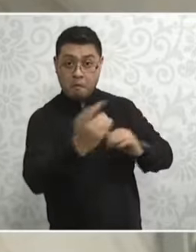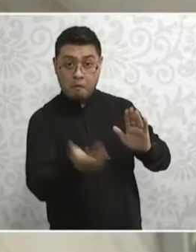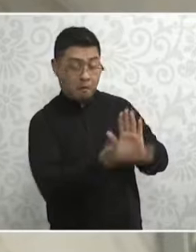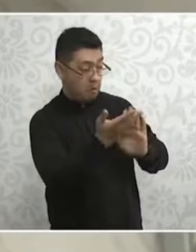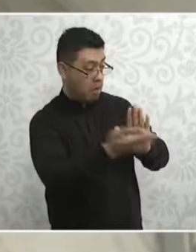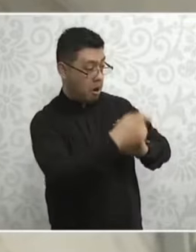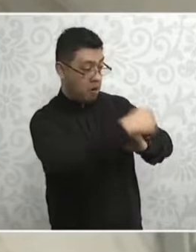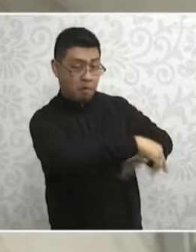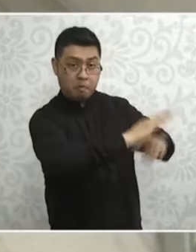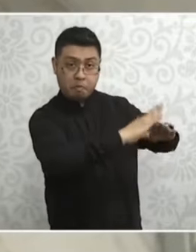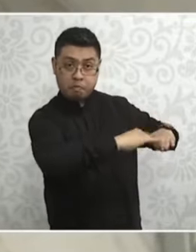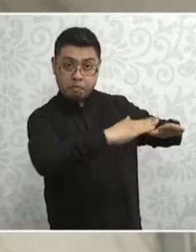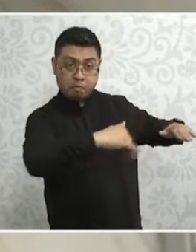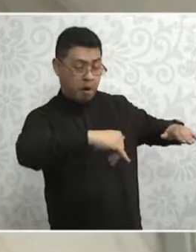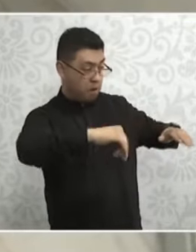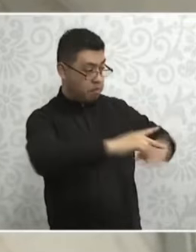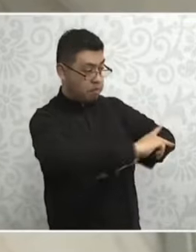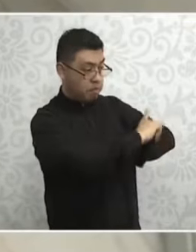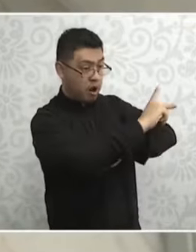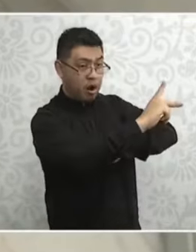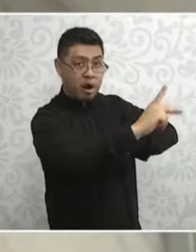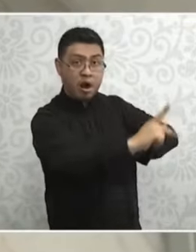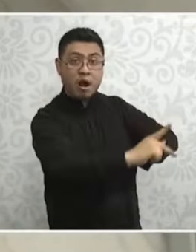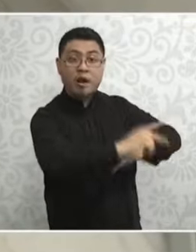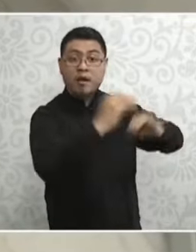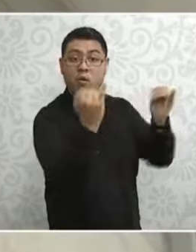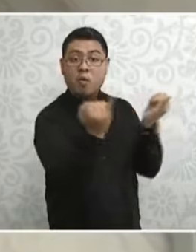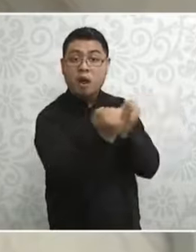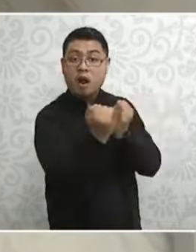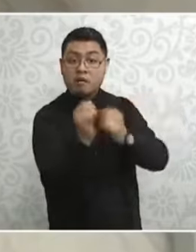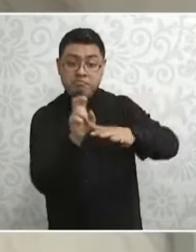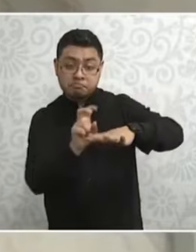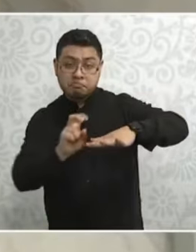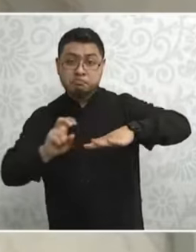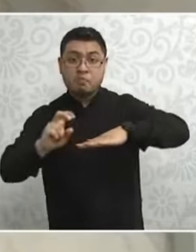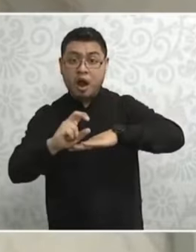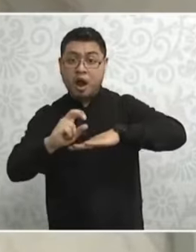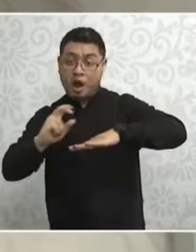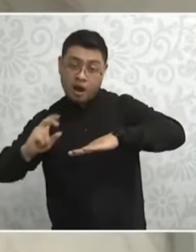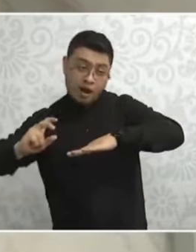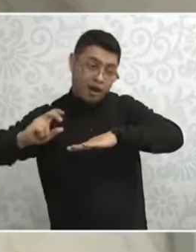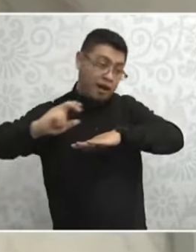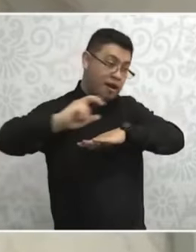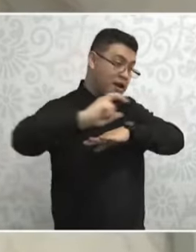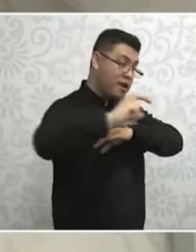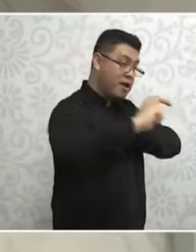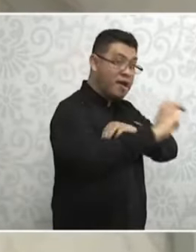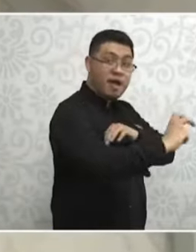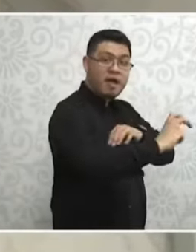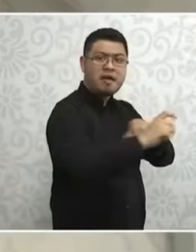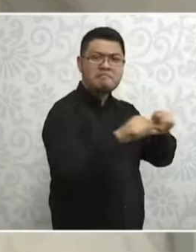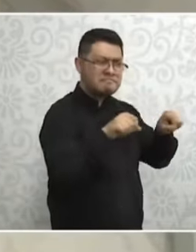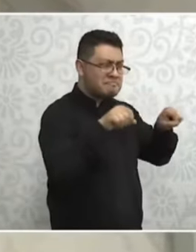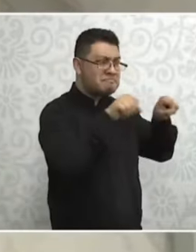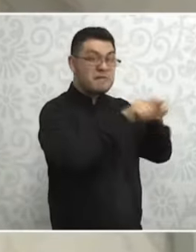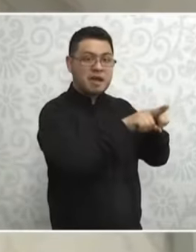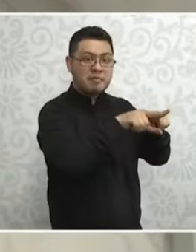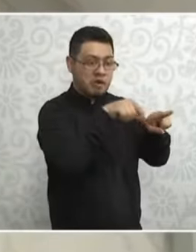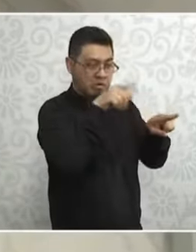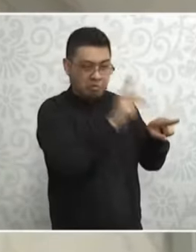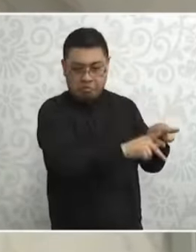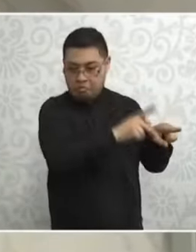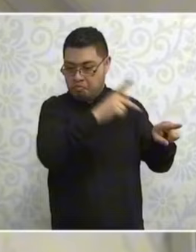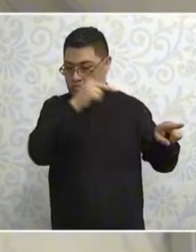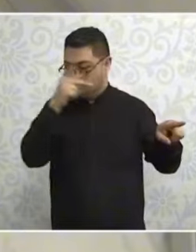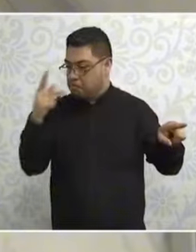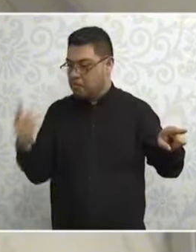del el ramal del Tren Maya, que aquí también se hizo a un lado del puerto de Ceiba Playa, se